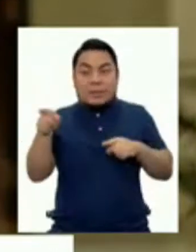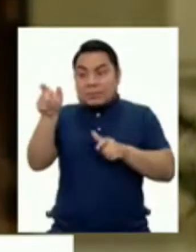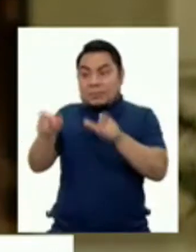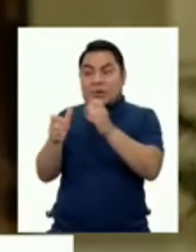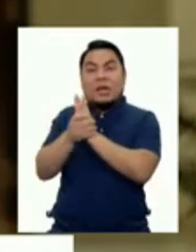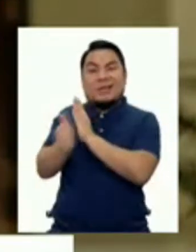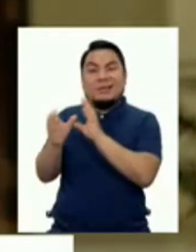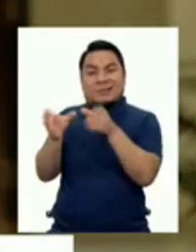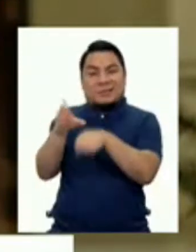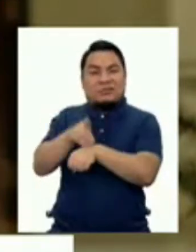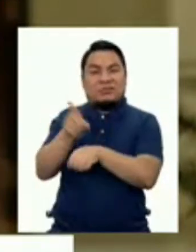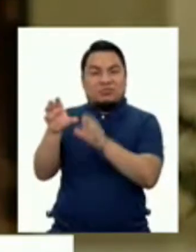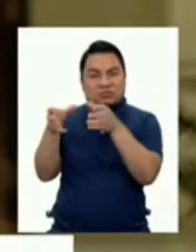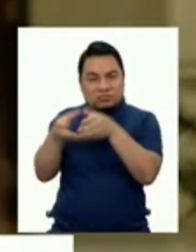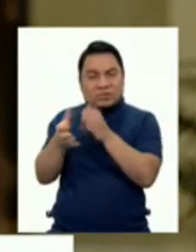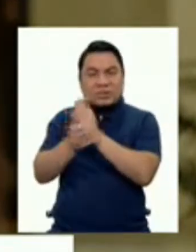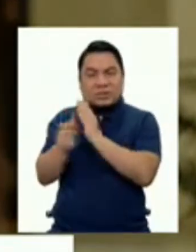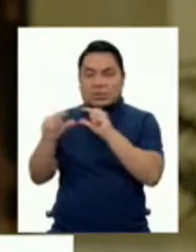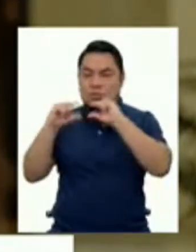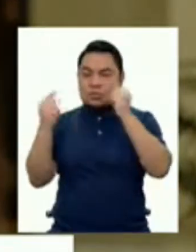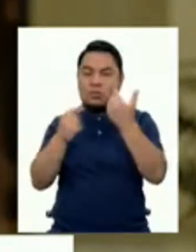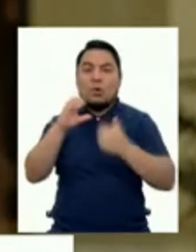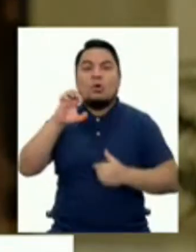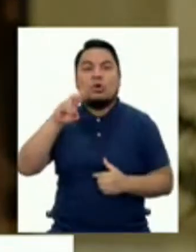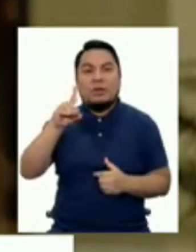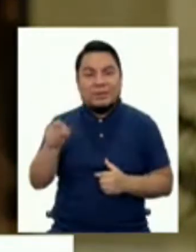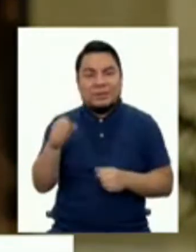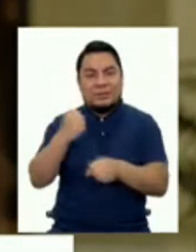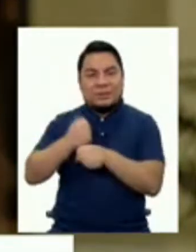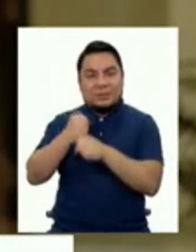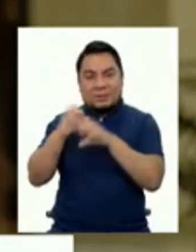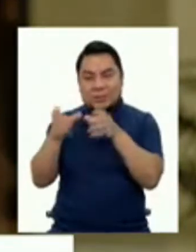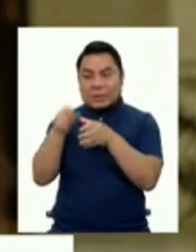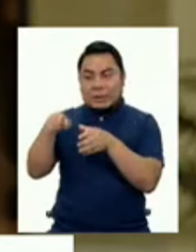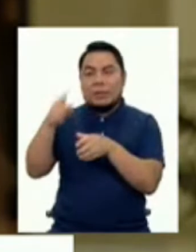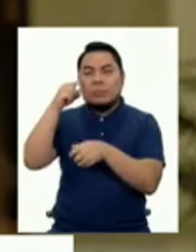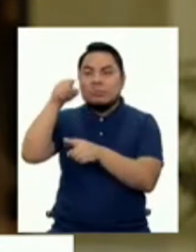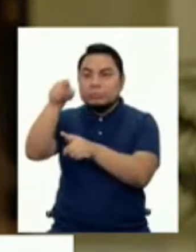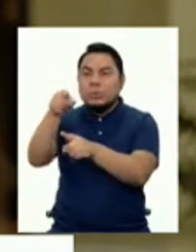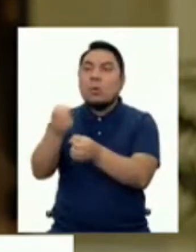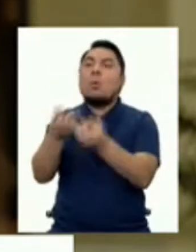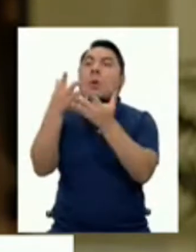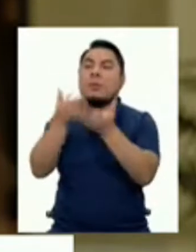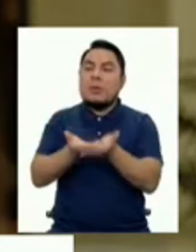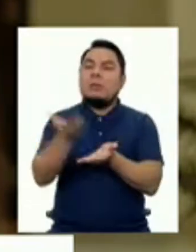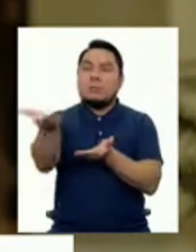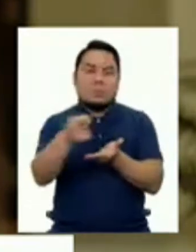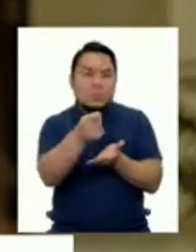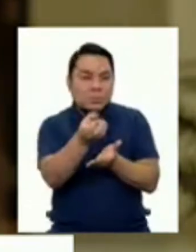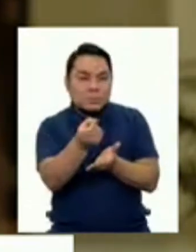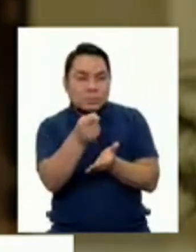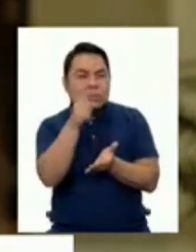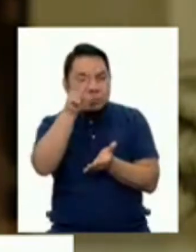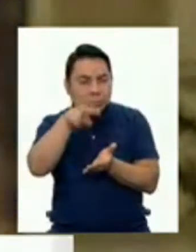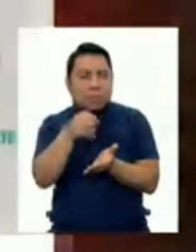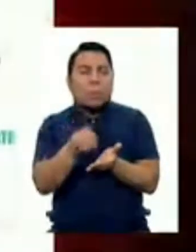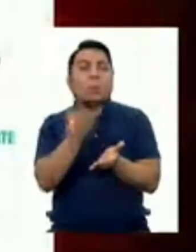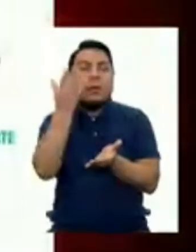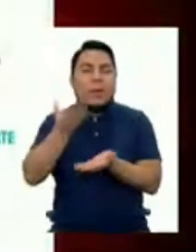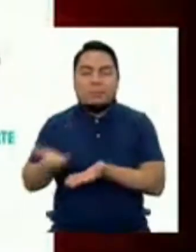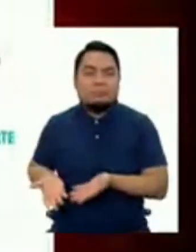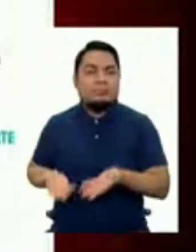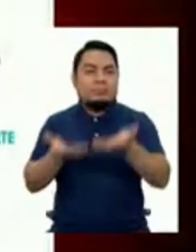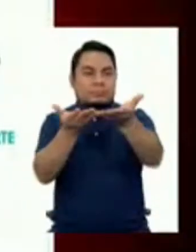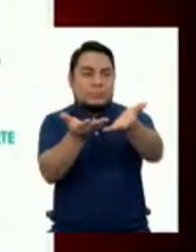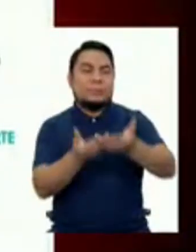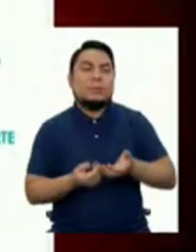expertos del comando COVID son los que determinan cuál va a ser la distribución. Y ahí nos tienen más